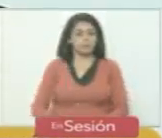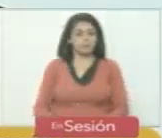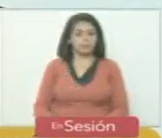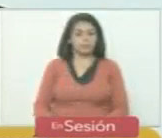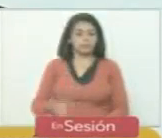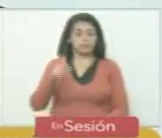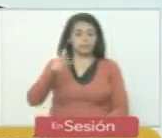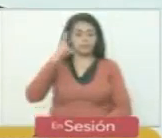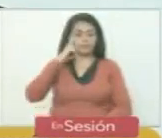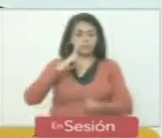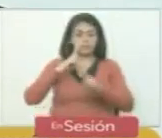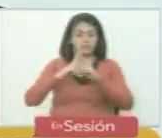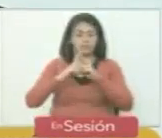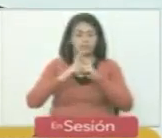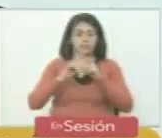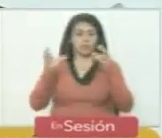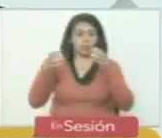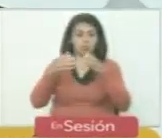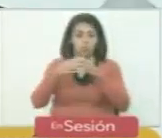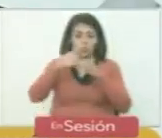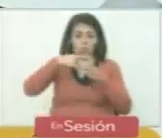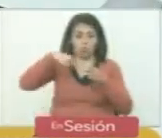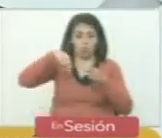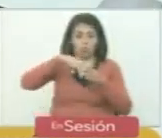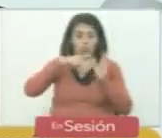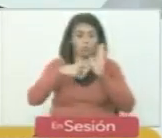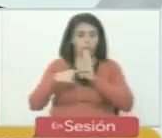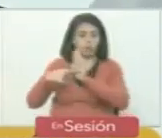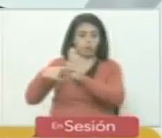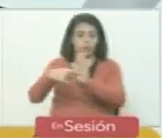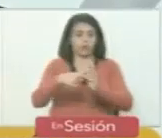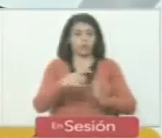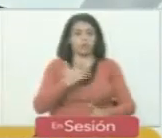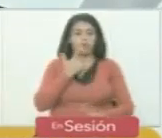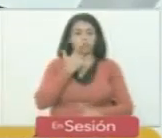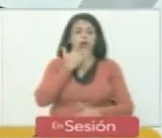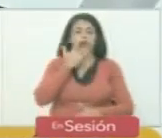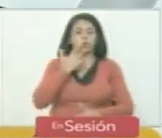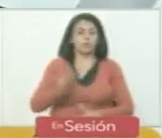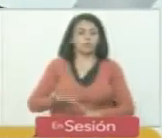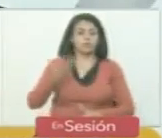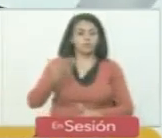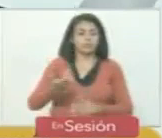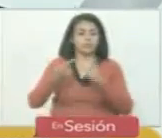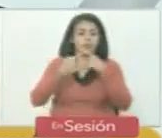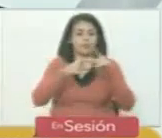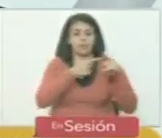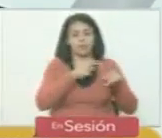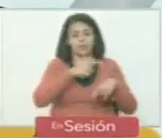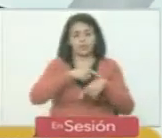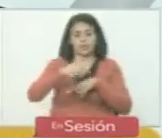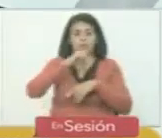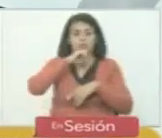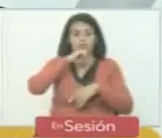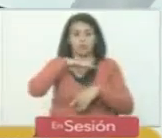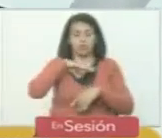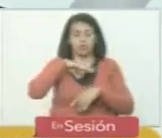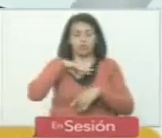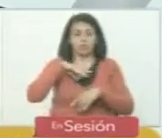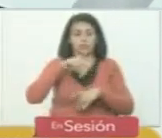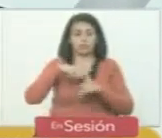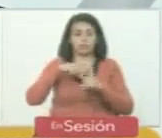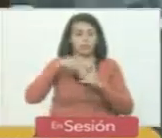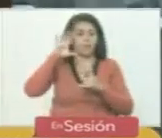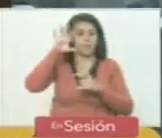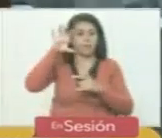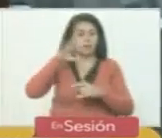este honorable componente ha demostrado su valía a través de los distintos momentos históricos de la